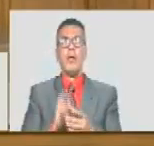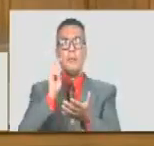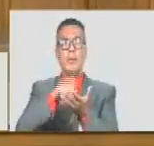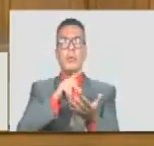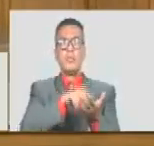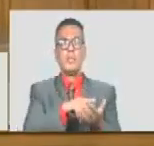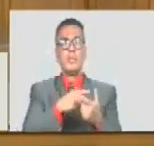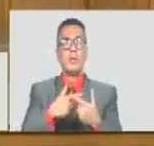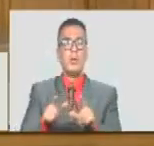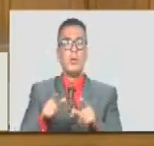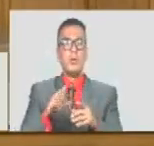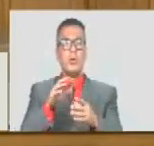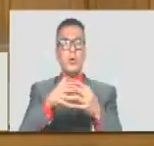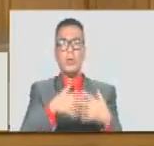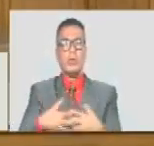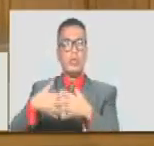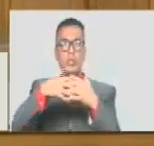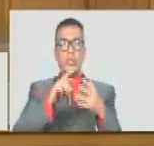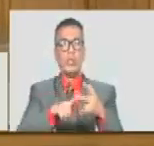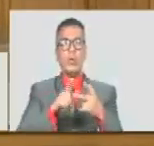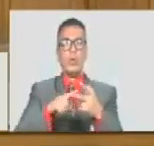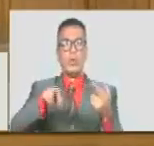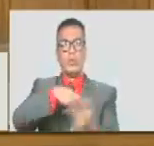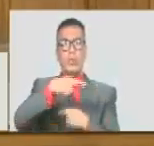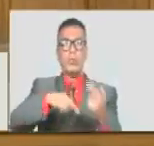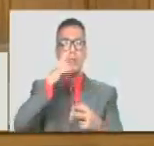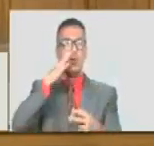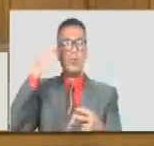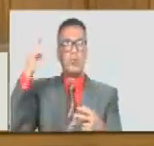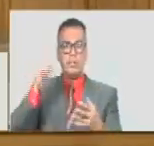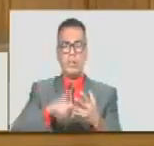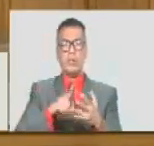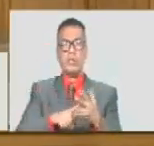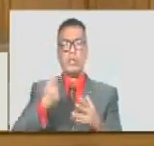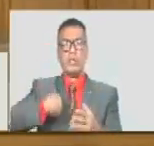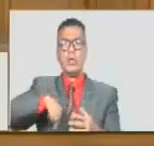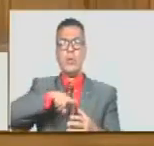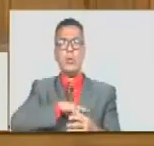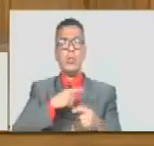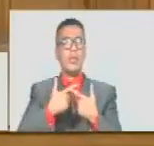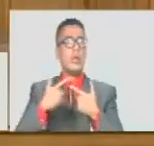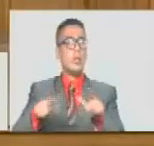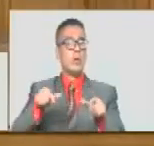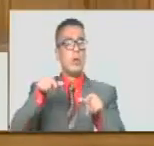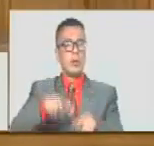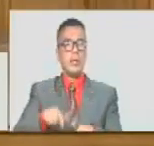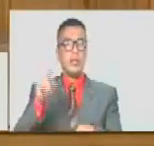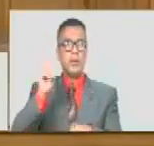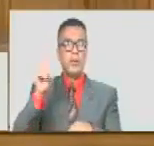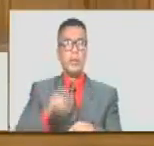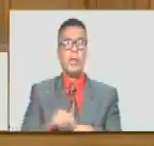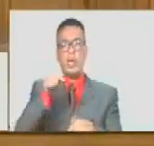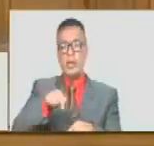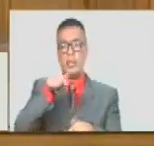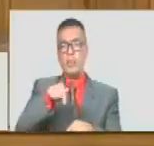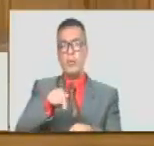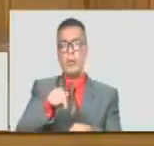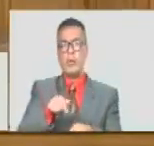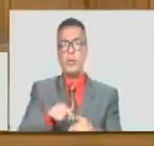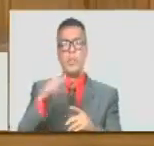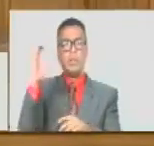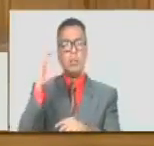Participó en la independencia de los Estados Unidos, en la Revolución Francesa y en nuestra independencia de Venezuela. Aquí mismo, en la